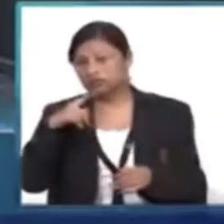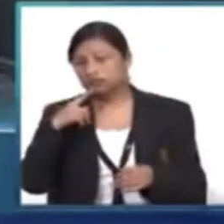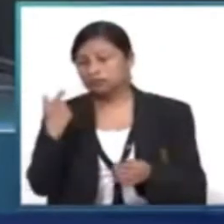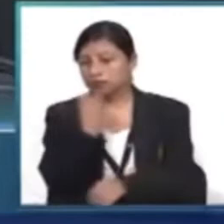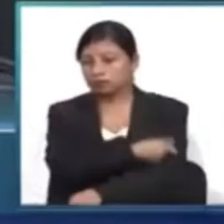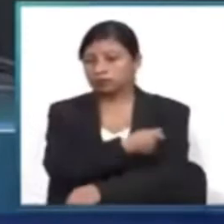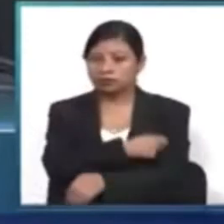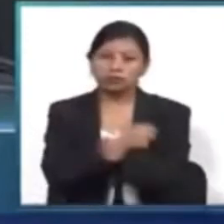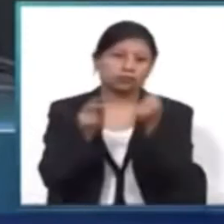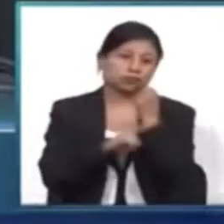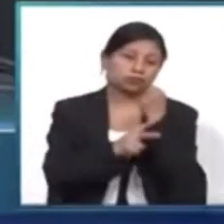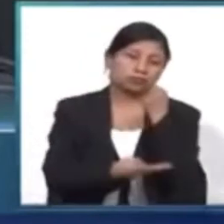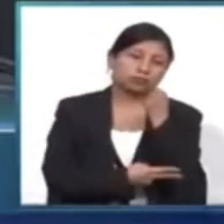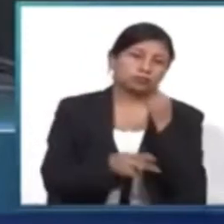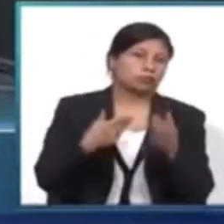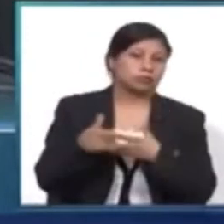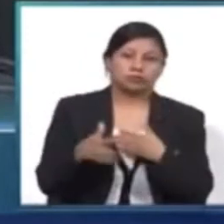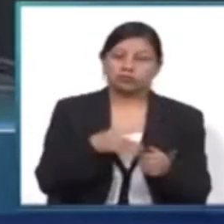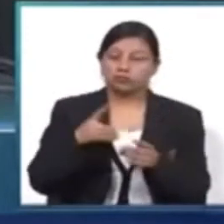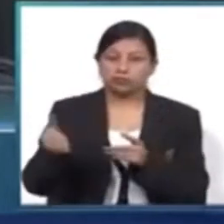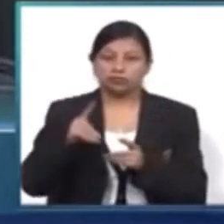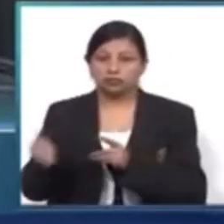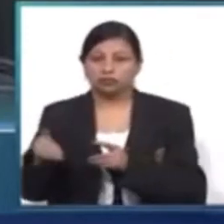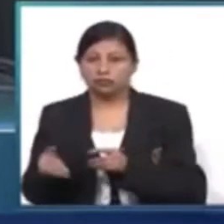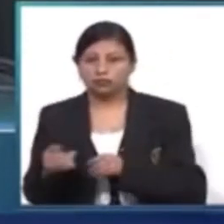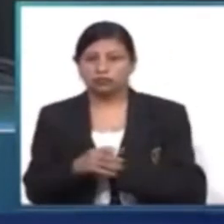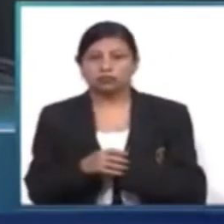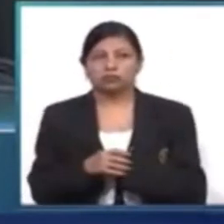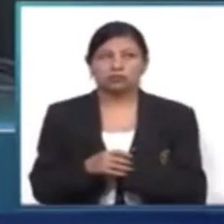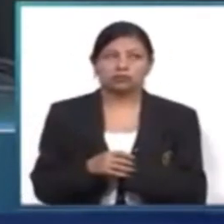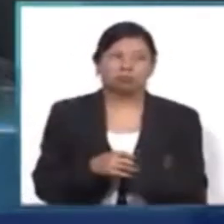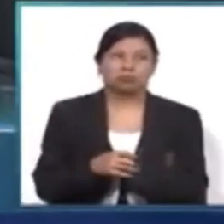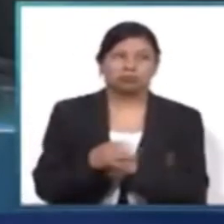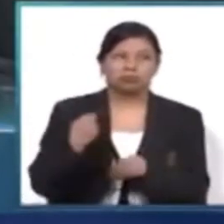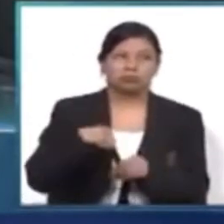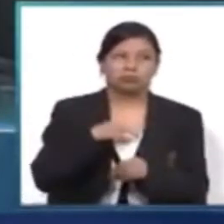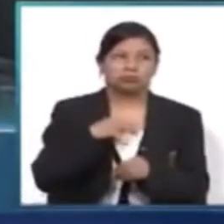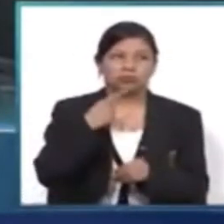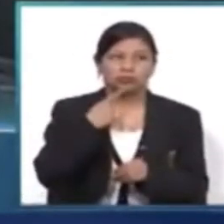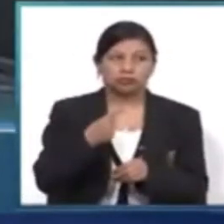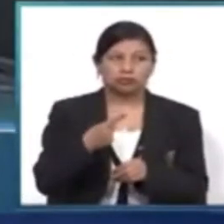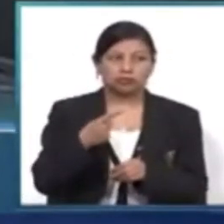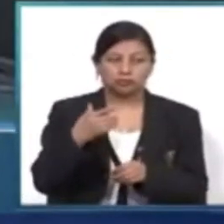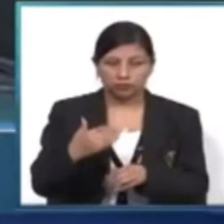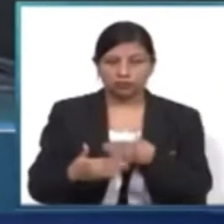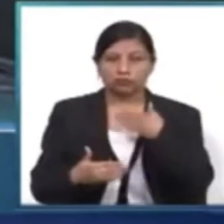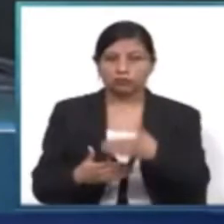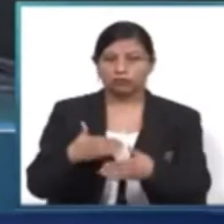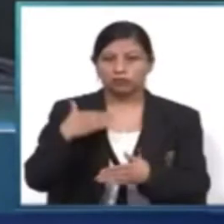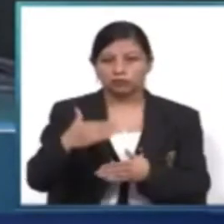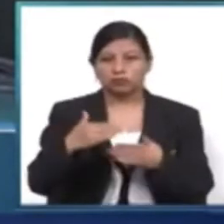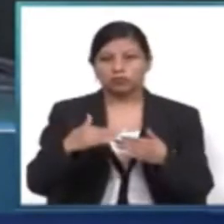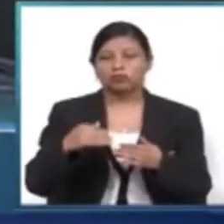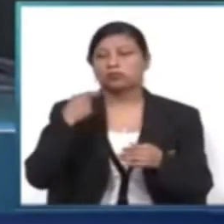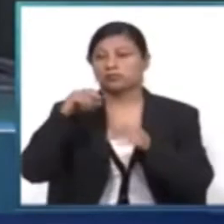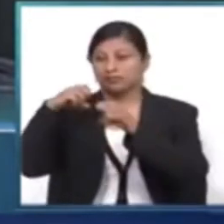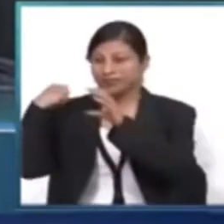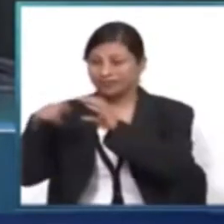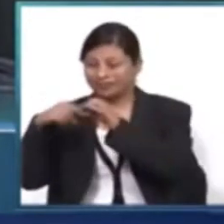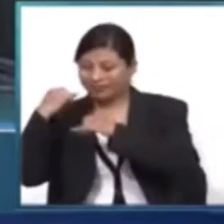vacunando Huehuetenango o cualquier otro departamento. Nosotros estamos constantemente a través de la plataforma